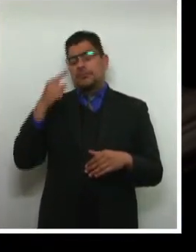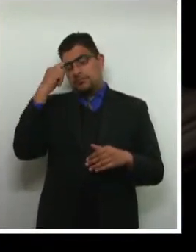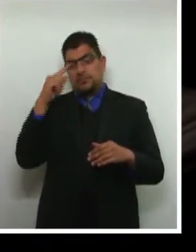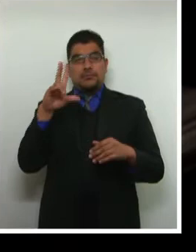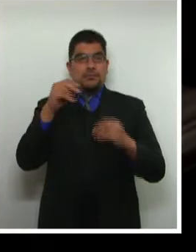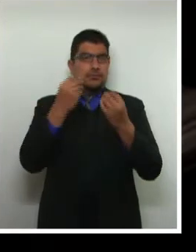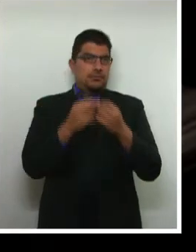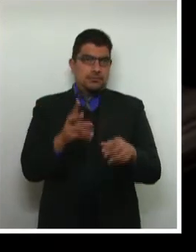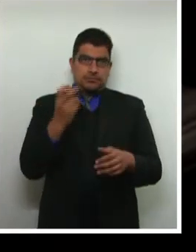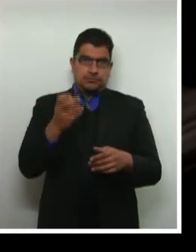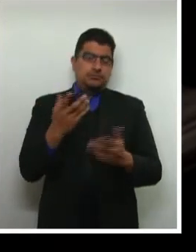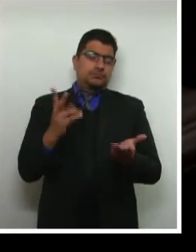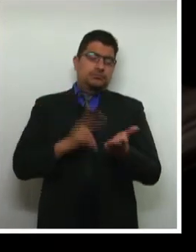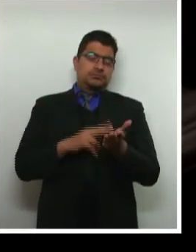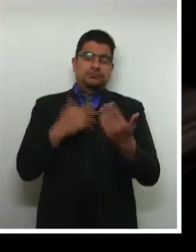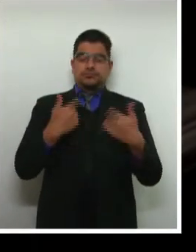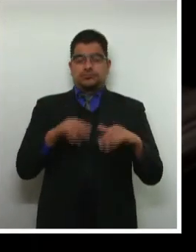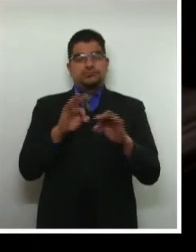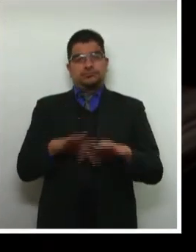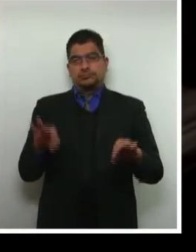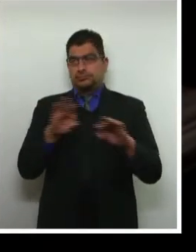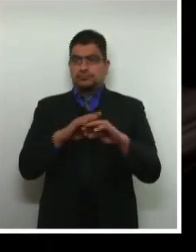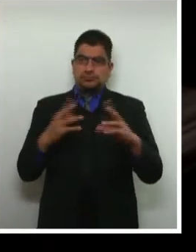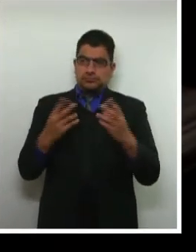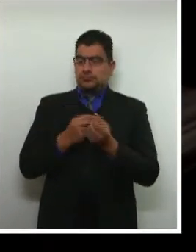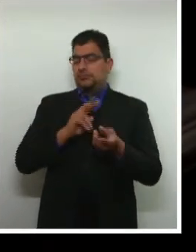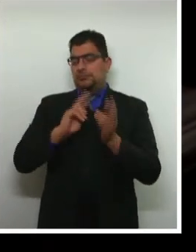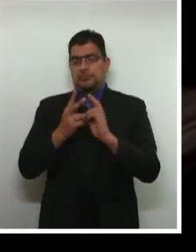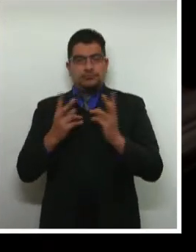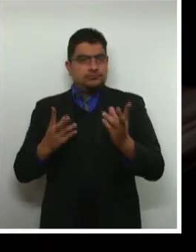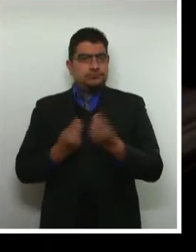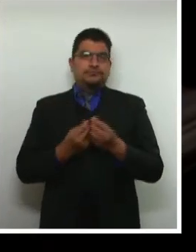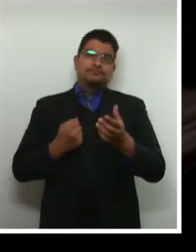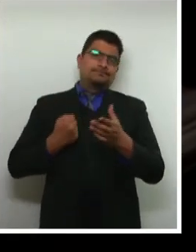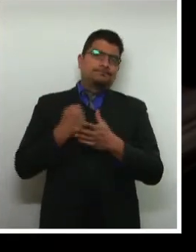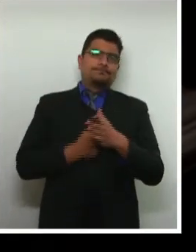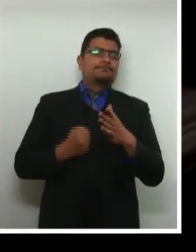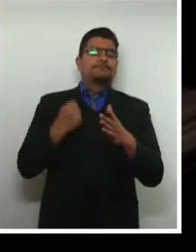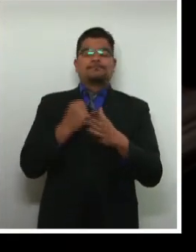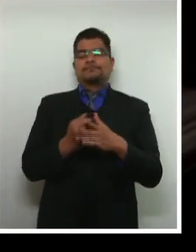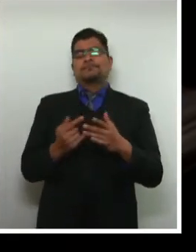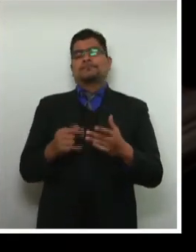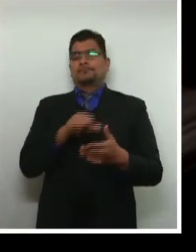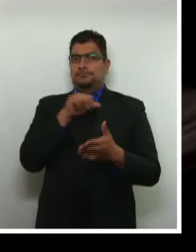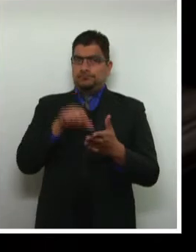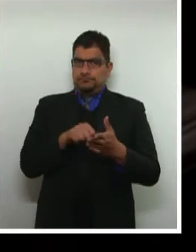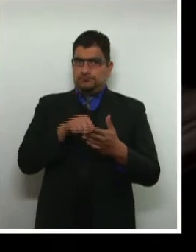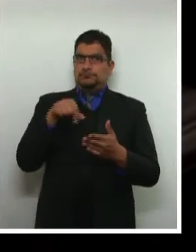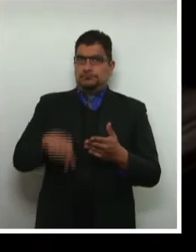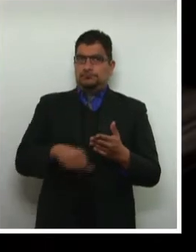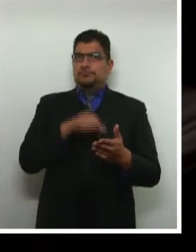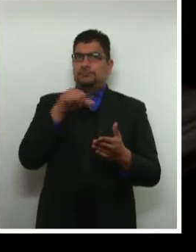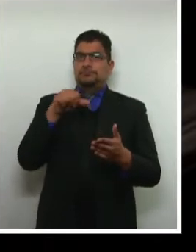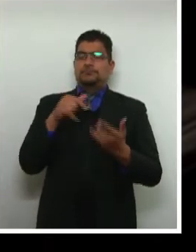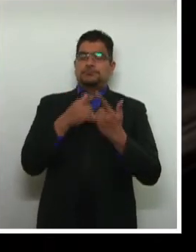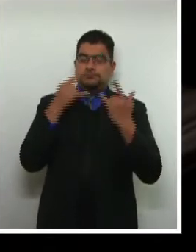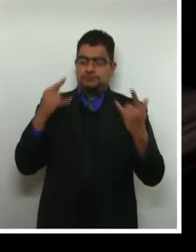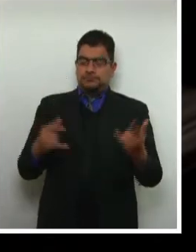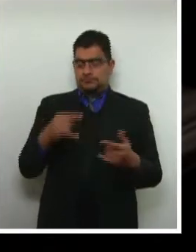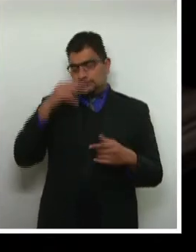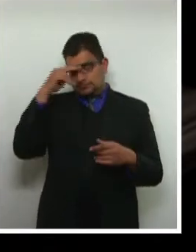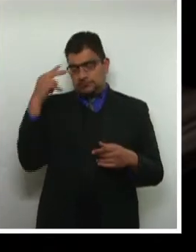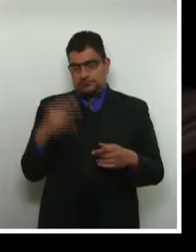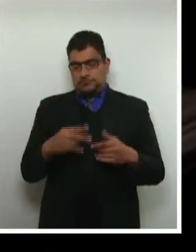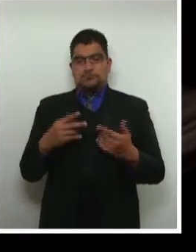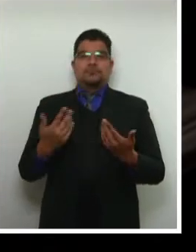Entonces ha sido una lucha conjunta que hemos dado los vecinos, y el centro histórico evidentemente es